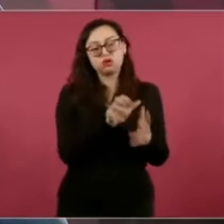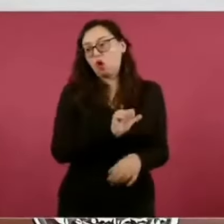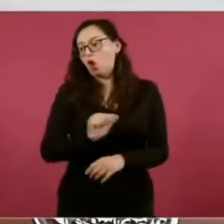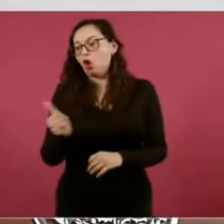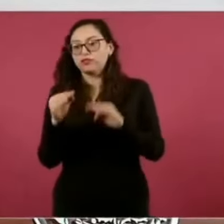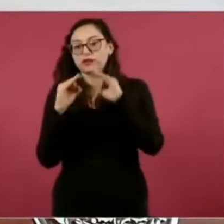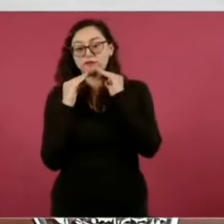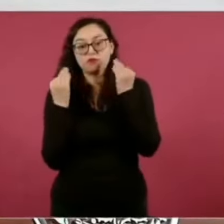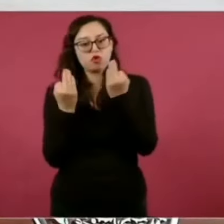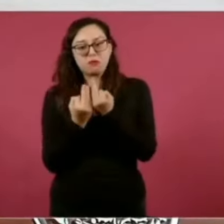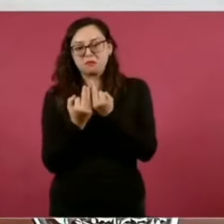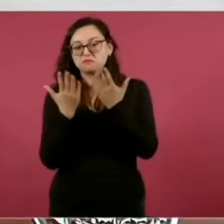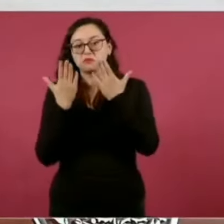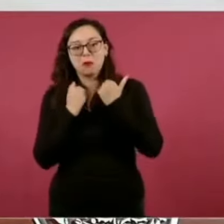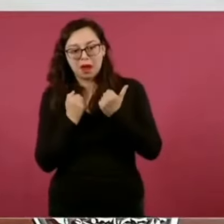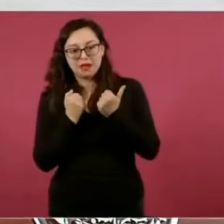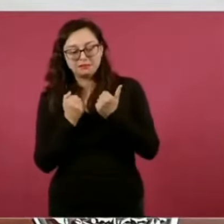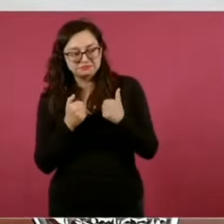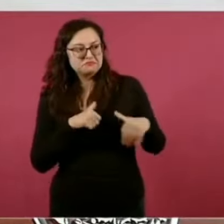Afortunadamente, nosotros